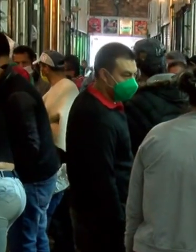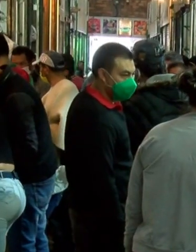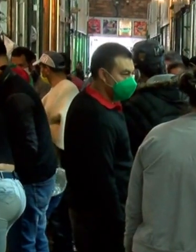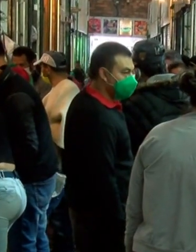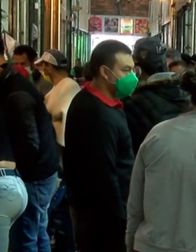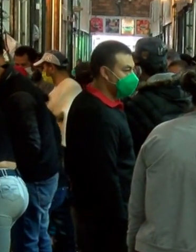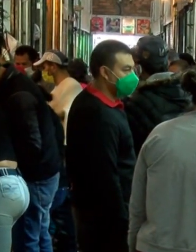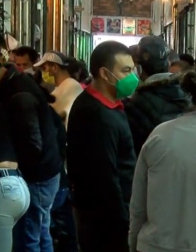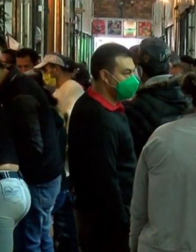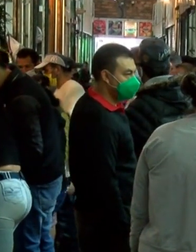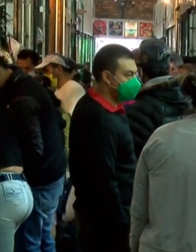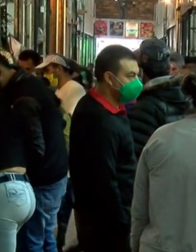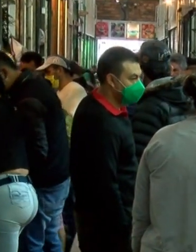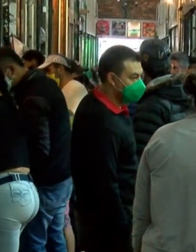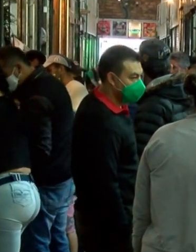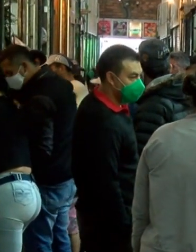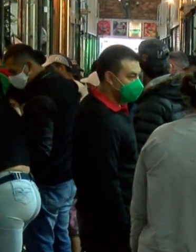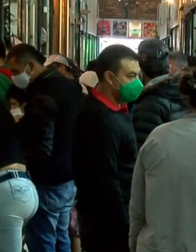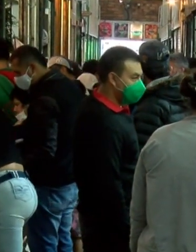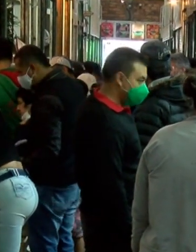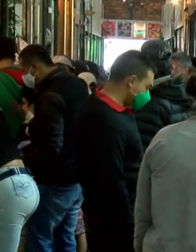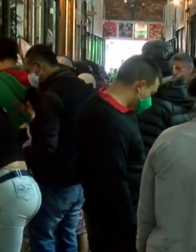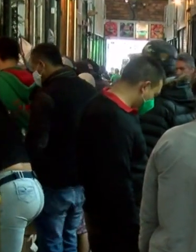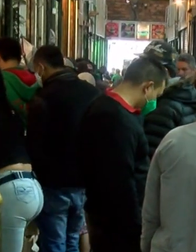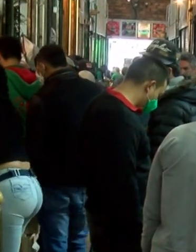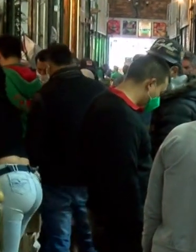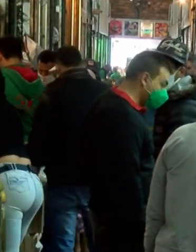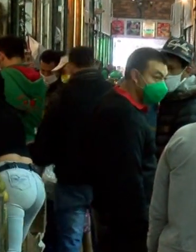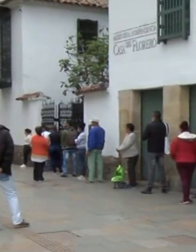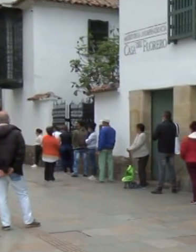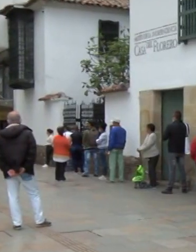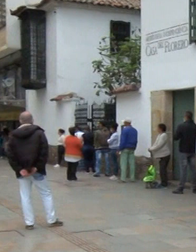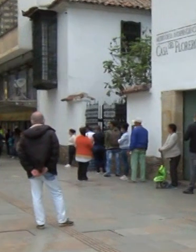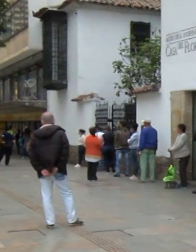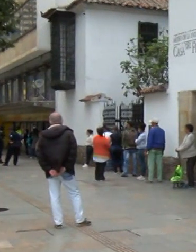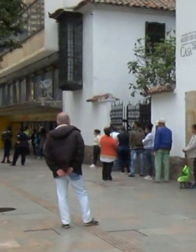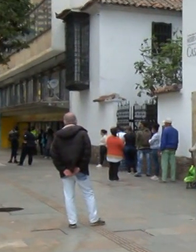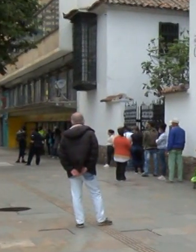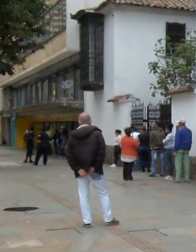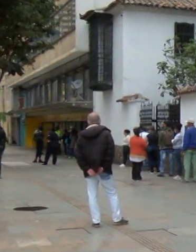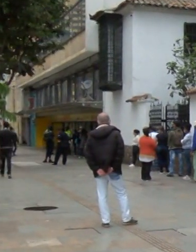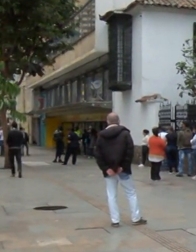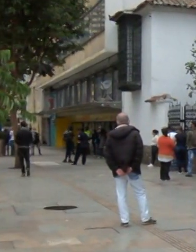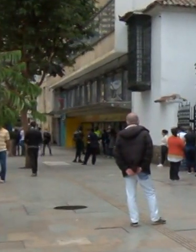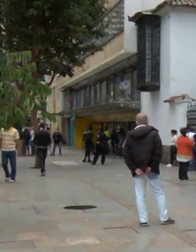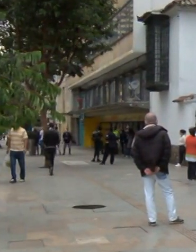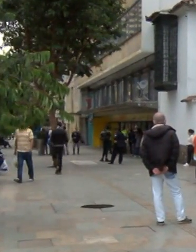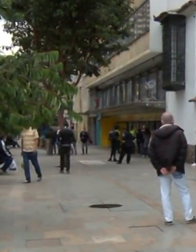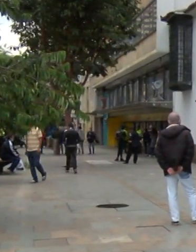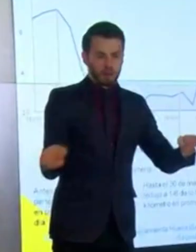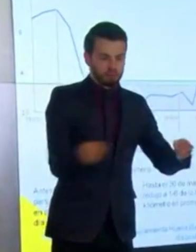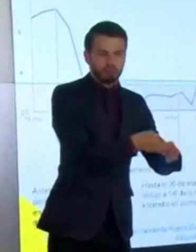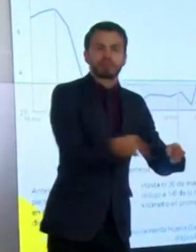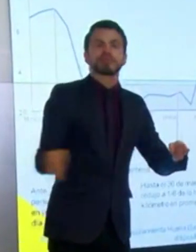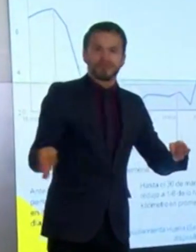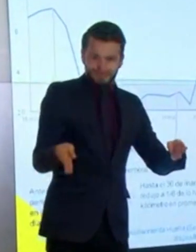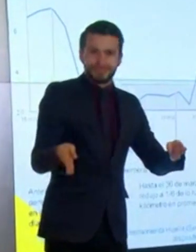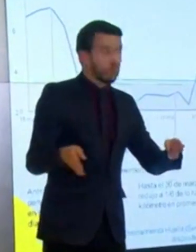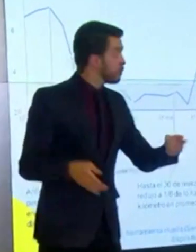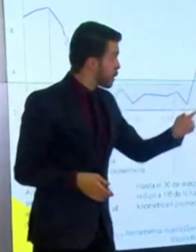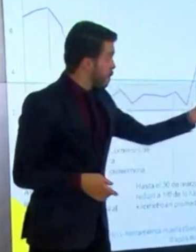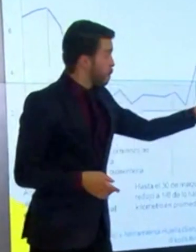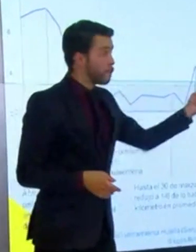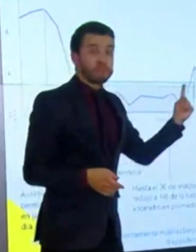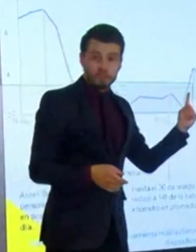políticas o jurídicas puede tener pero desde el punto de vista político este debate sí es muy interesante porque es